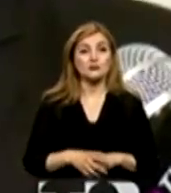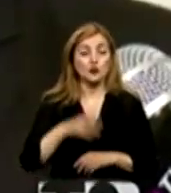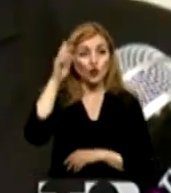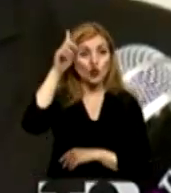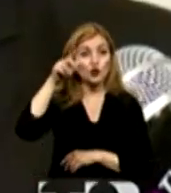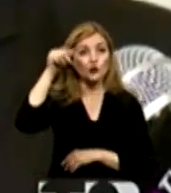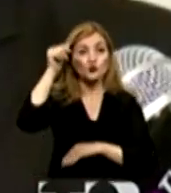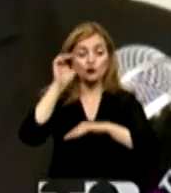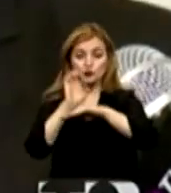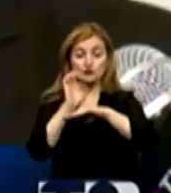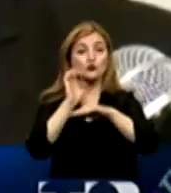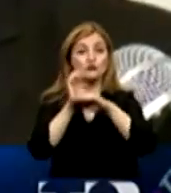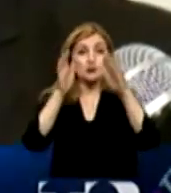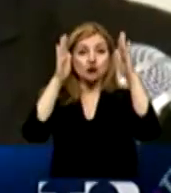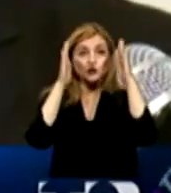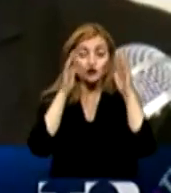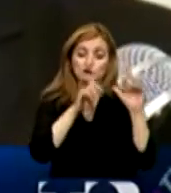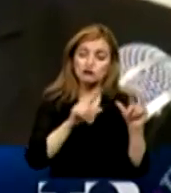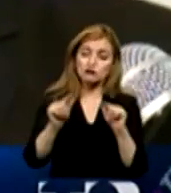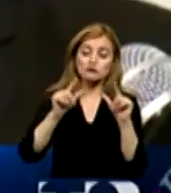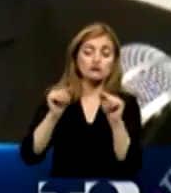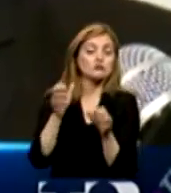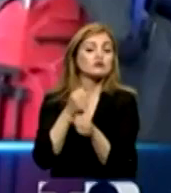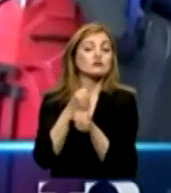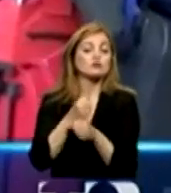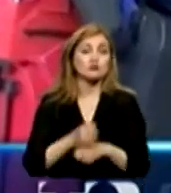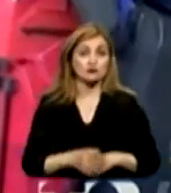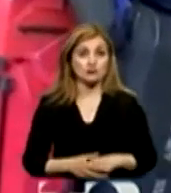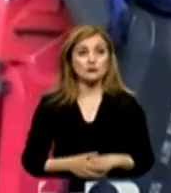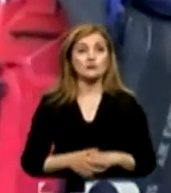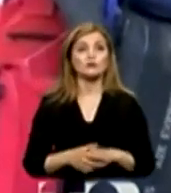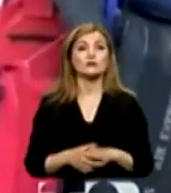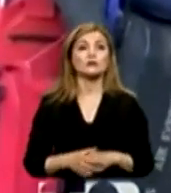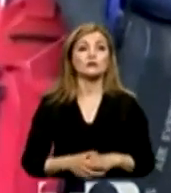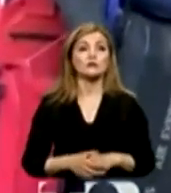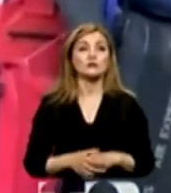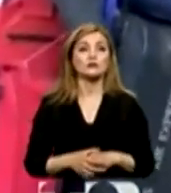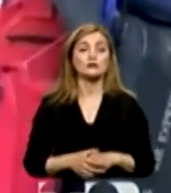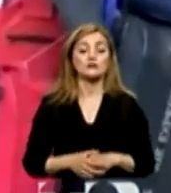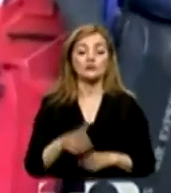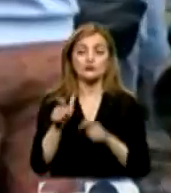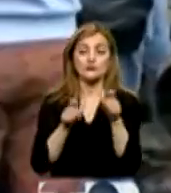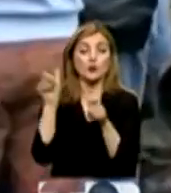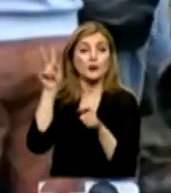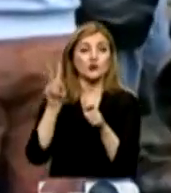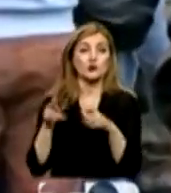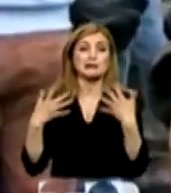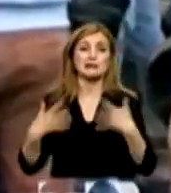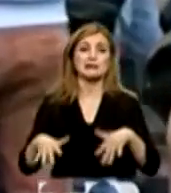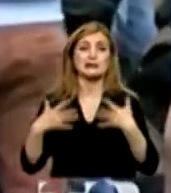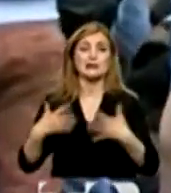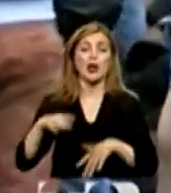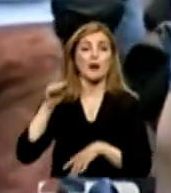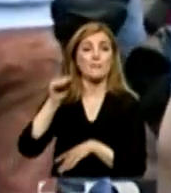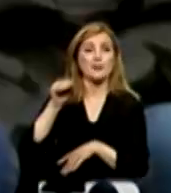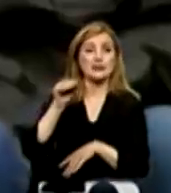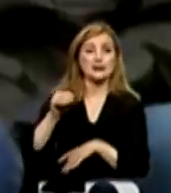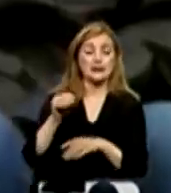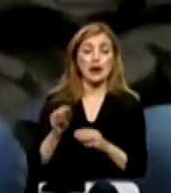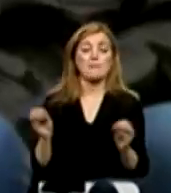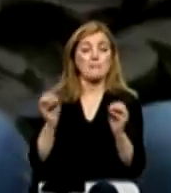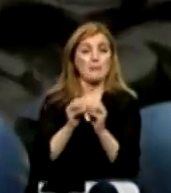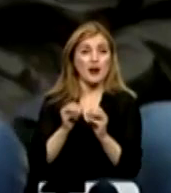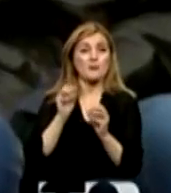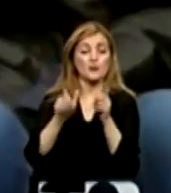ecuatoriano, a seguir dando las atenciones de migración como lo hemos estado haciendo. Más aún cuando los mismos venezolanos alertan de una nueva ola migratoria